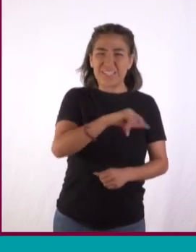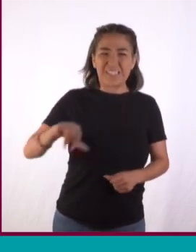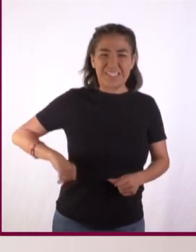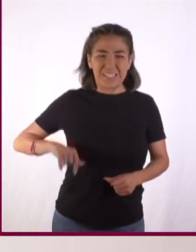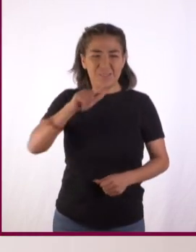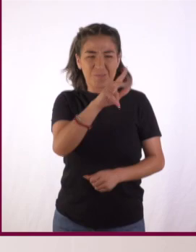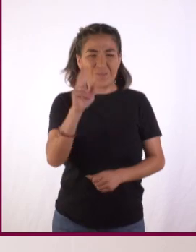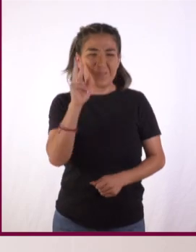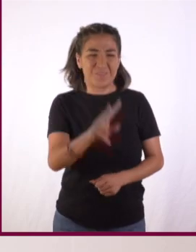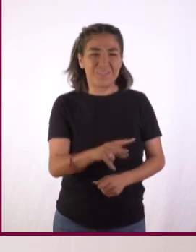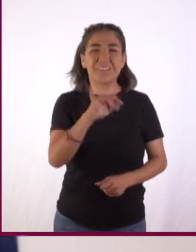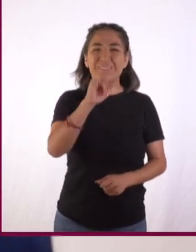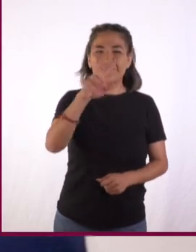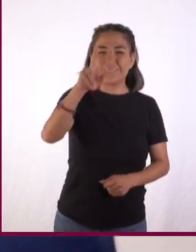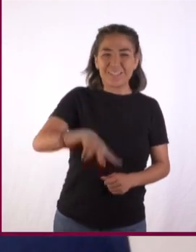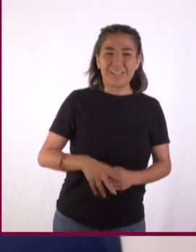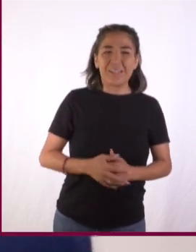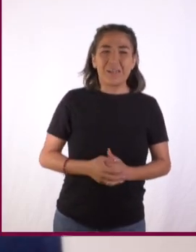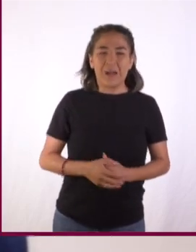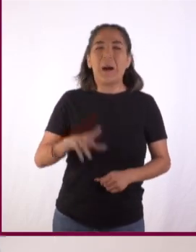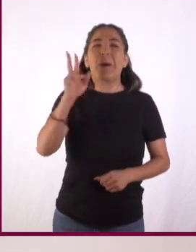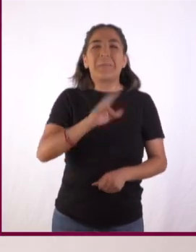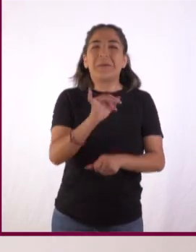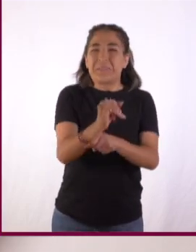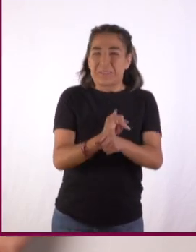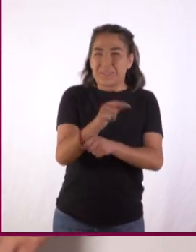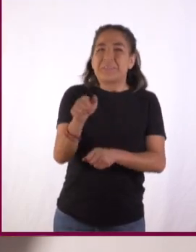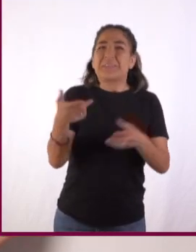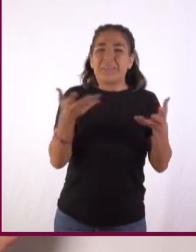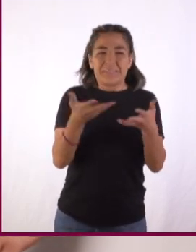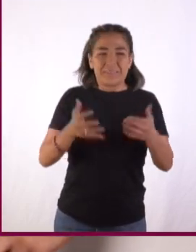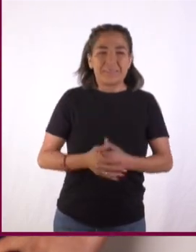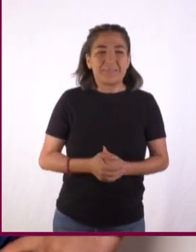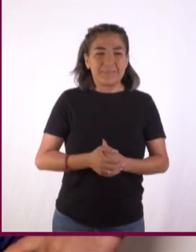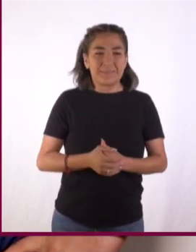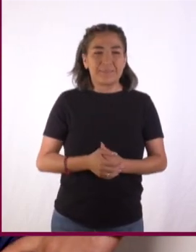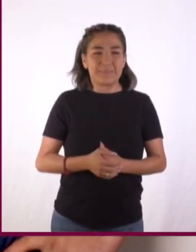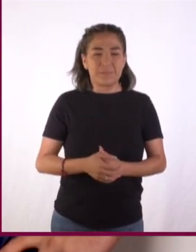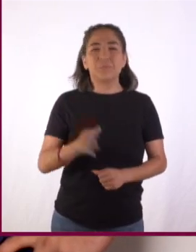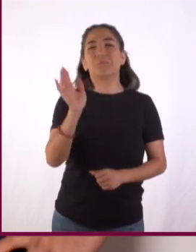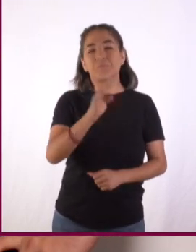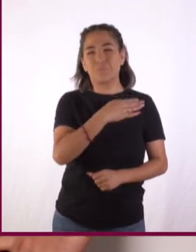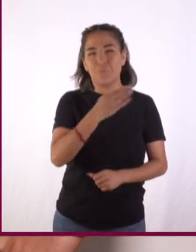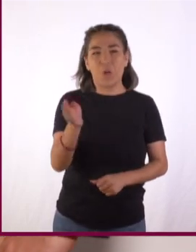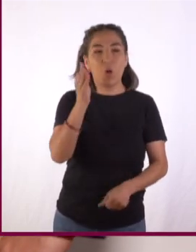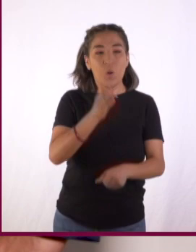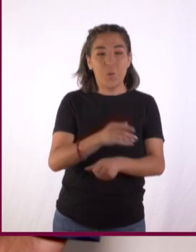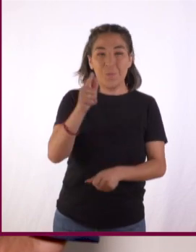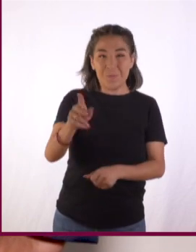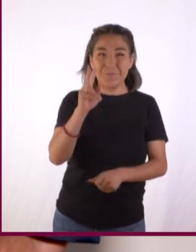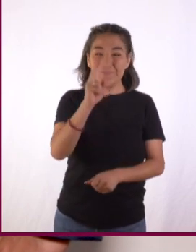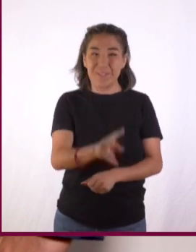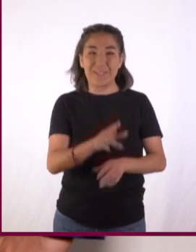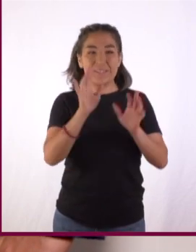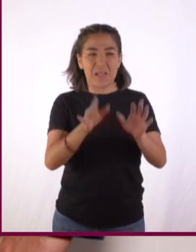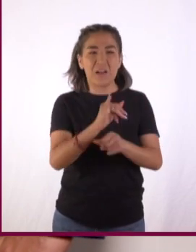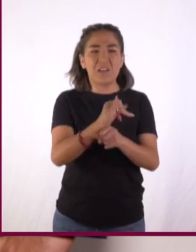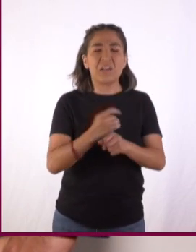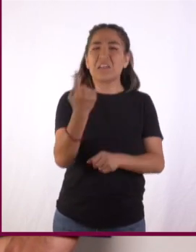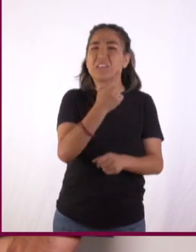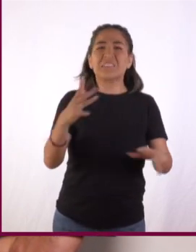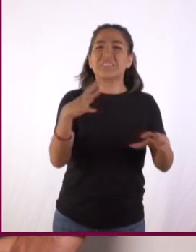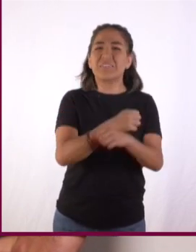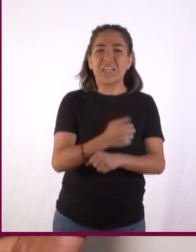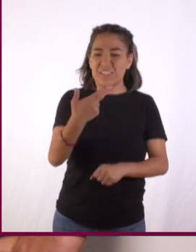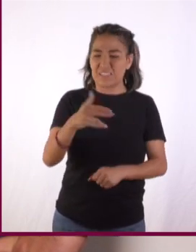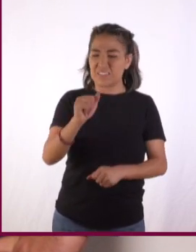Oye, qué interesantes observaciones, Vilma. Habremos de hacer esa investigación que mencionas, ¿eh? Bueno, hecha esta observación,